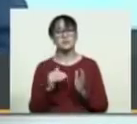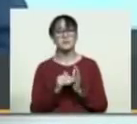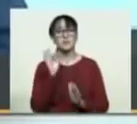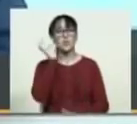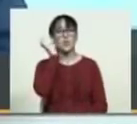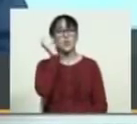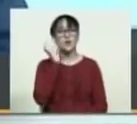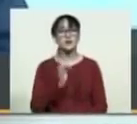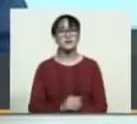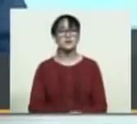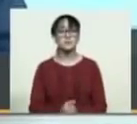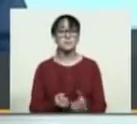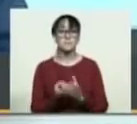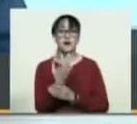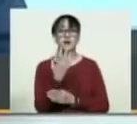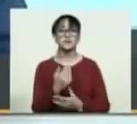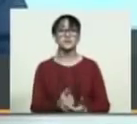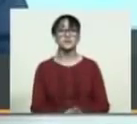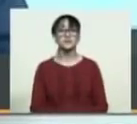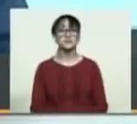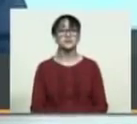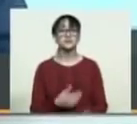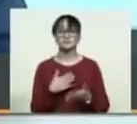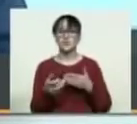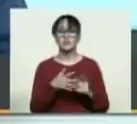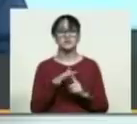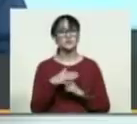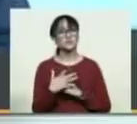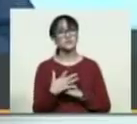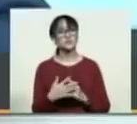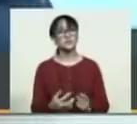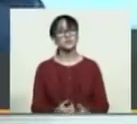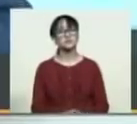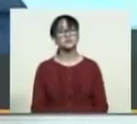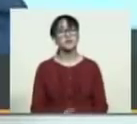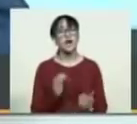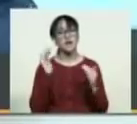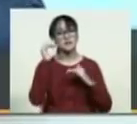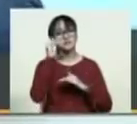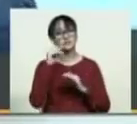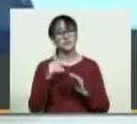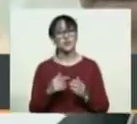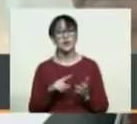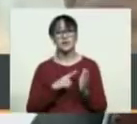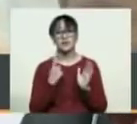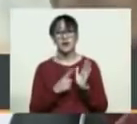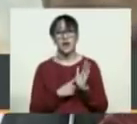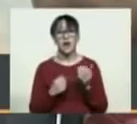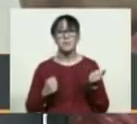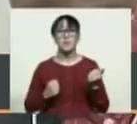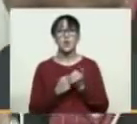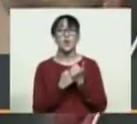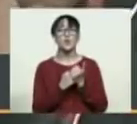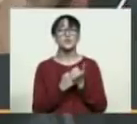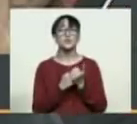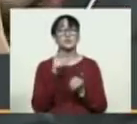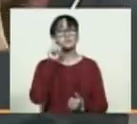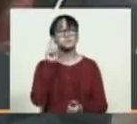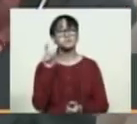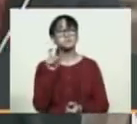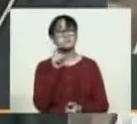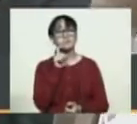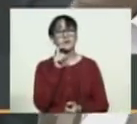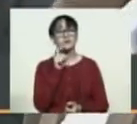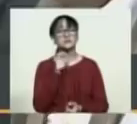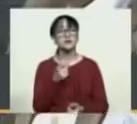mujeres. En mayo. Llueva, truene o relampaguee. Atención integral, apoyo integral a la embarazada del